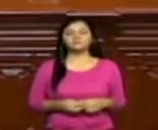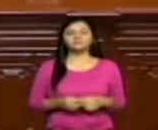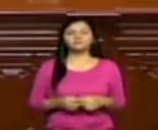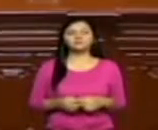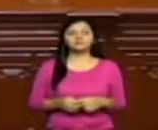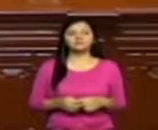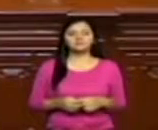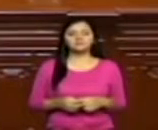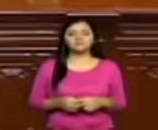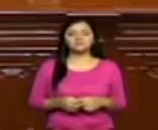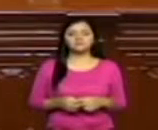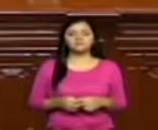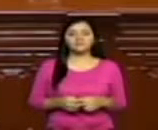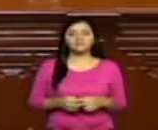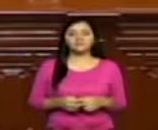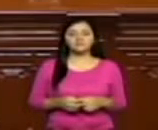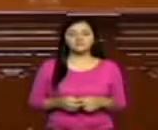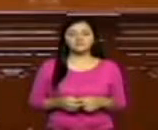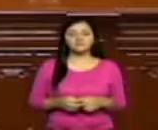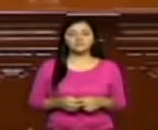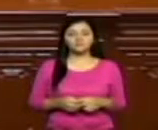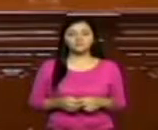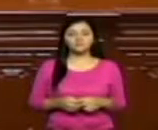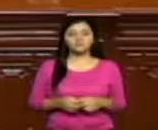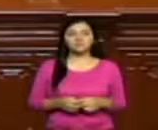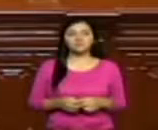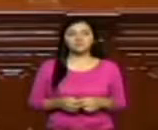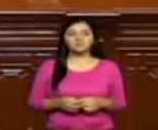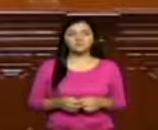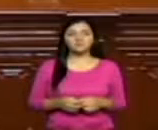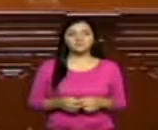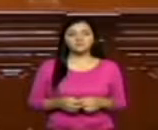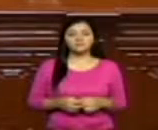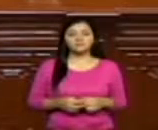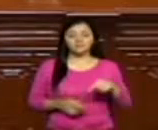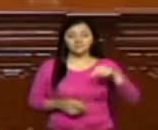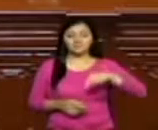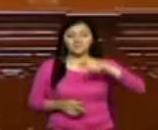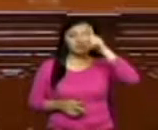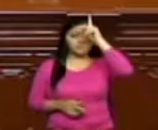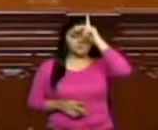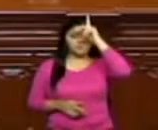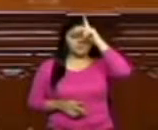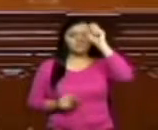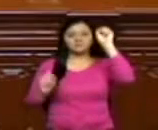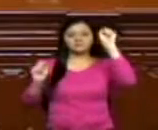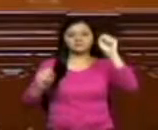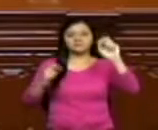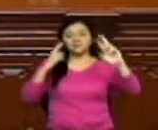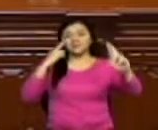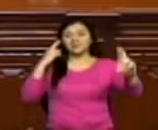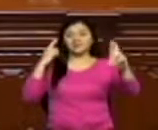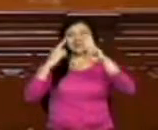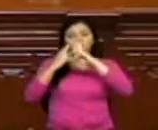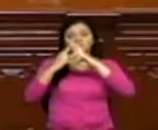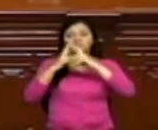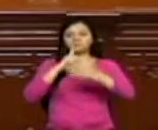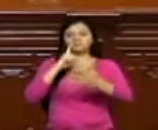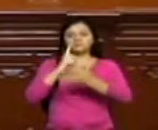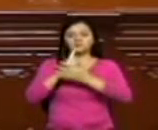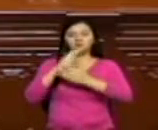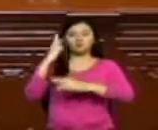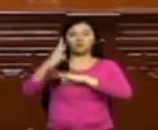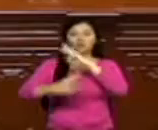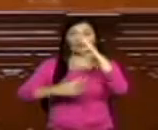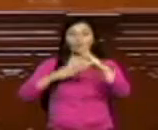año del Bicentenario, nuestro país será reconocido en el mundo como